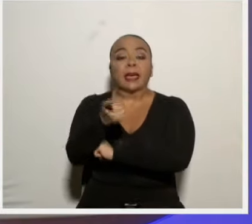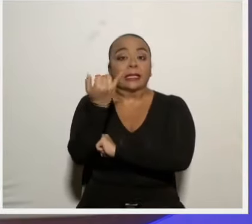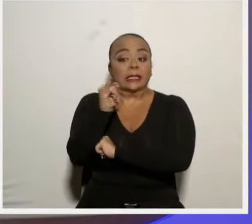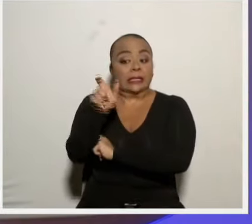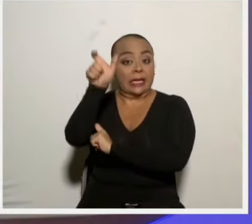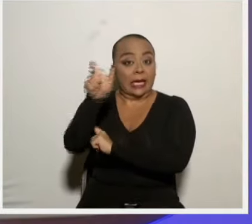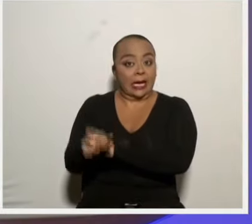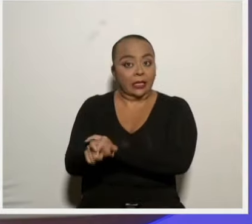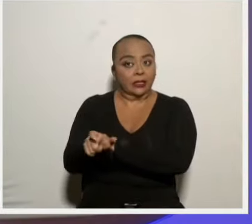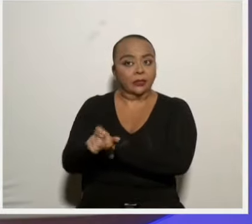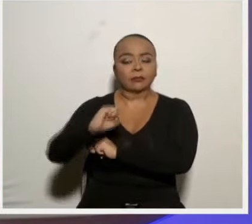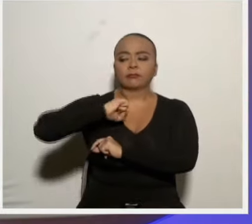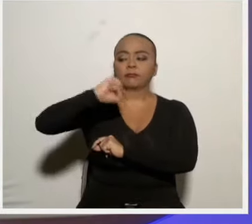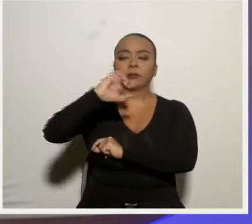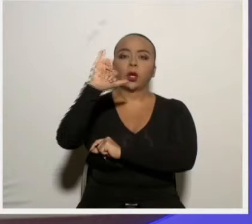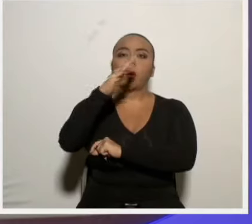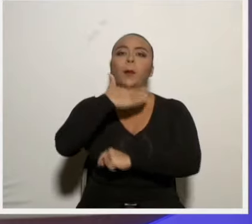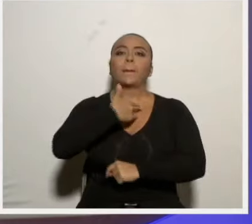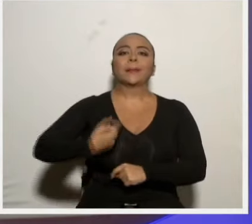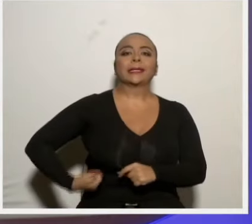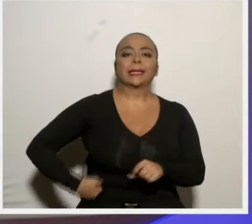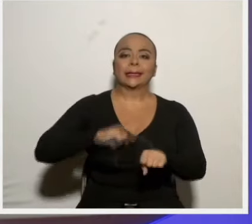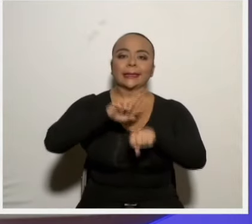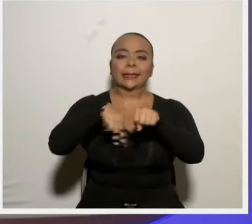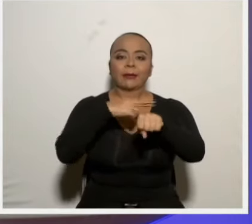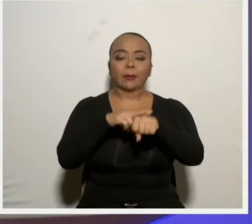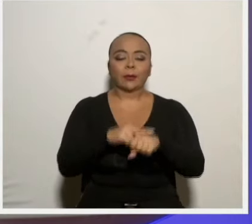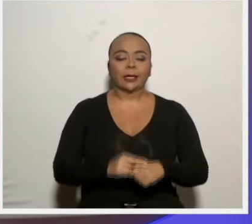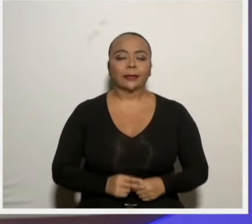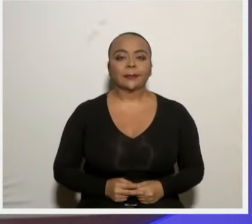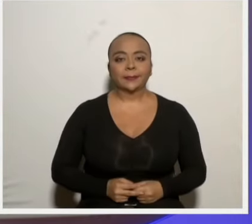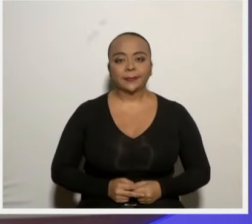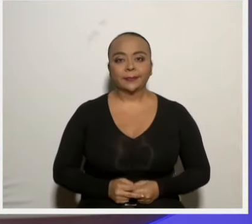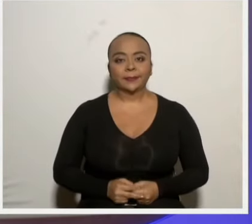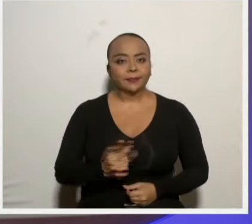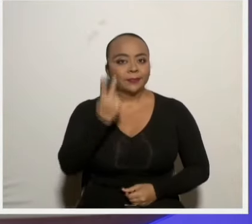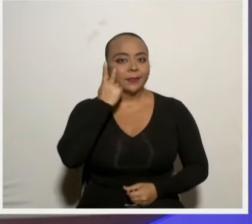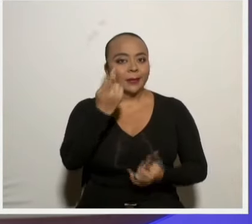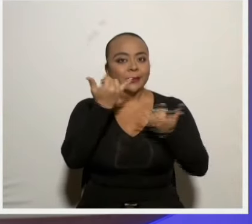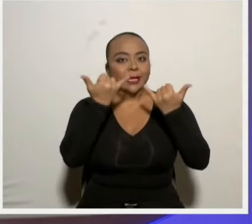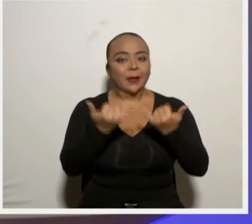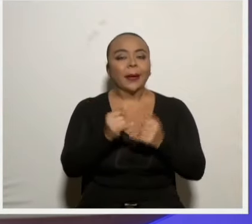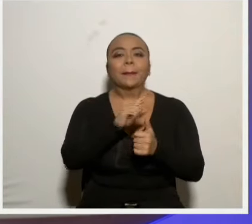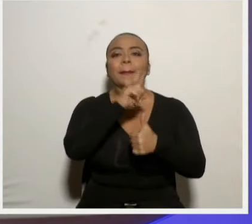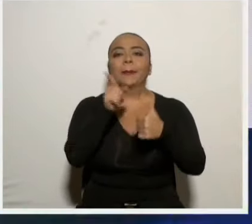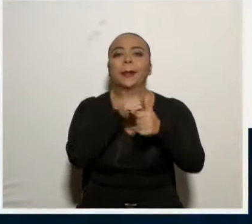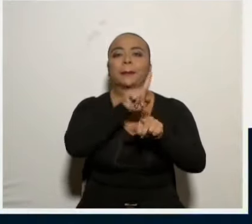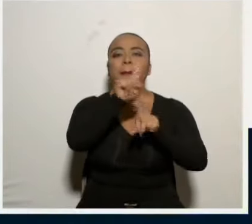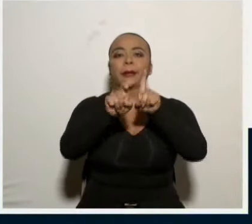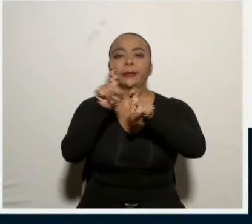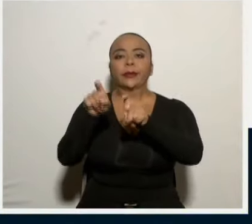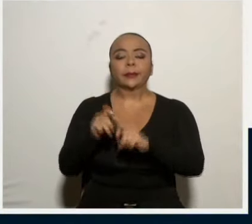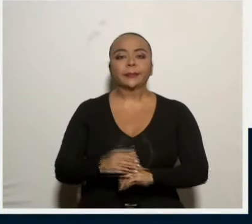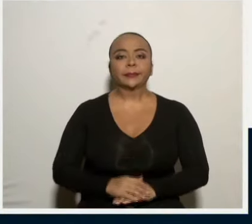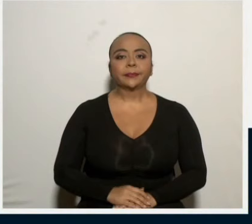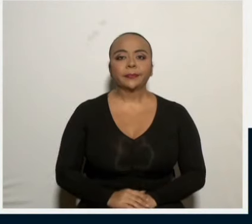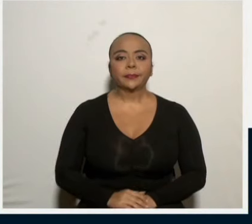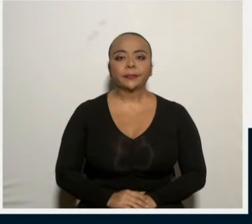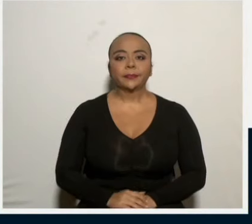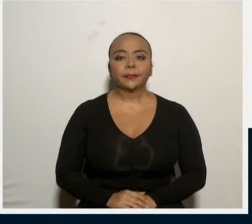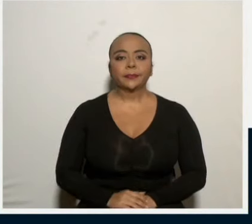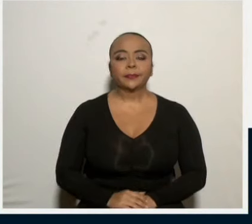ser electos como presidentes o presidenta de la República. Veamos ahora la primera pregunta.